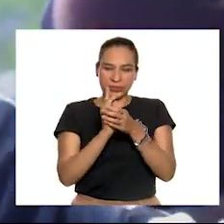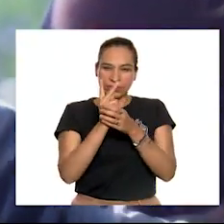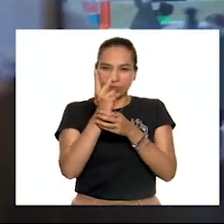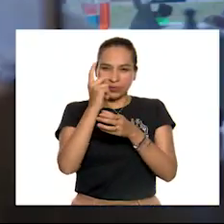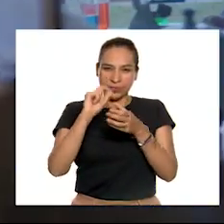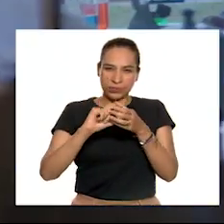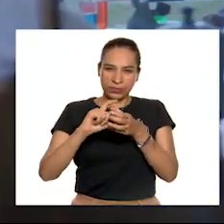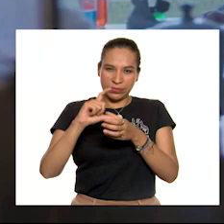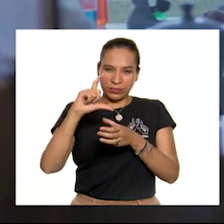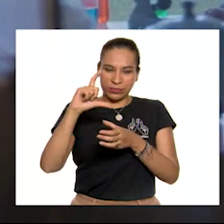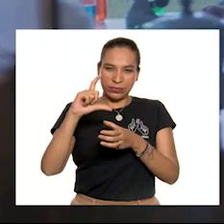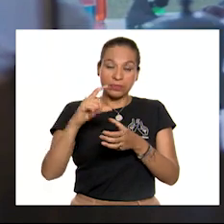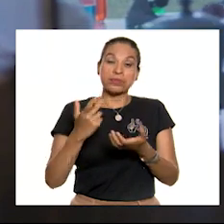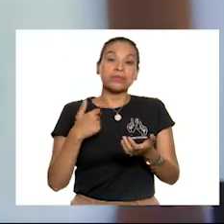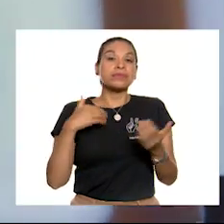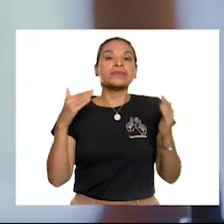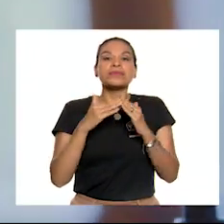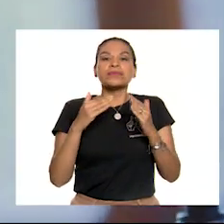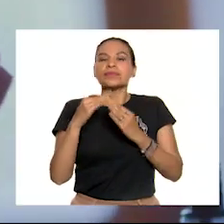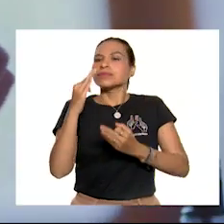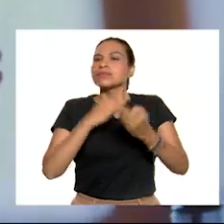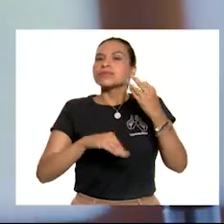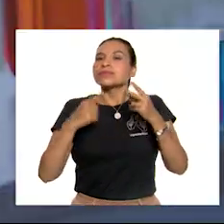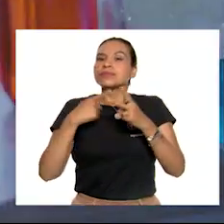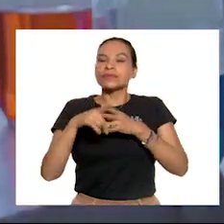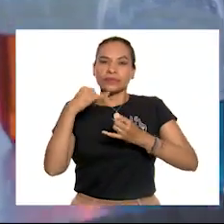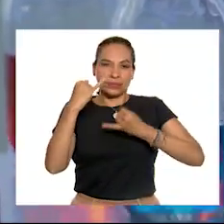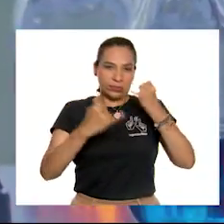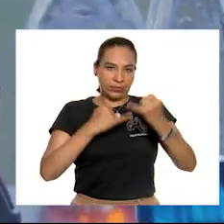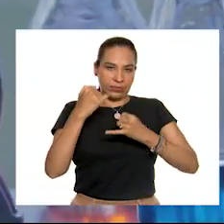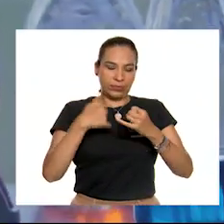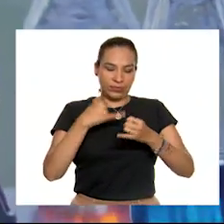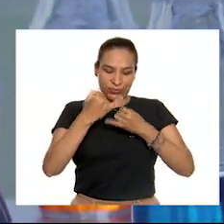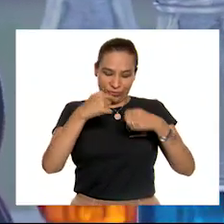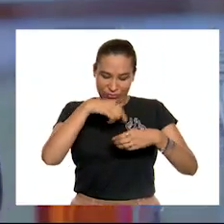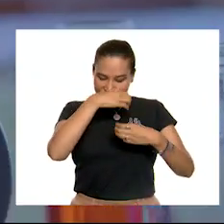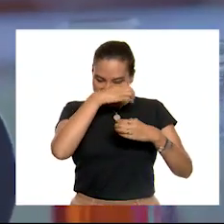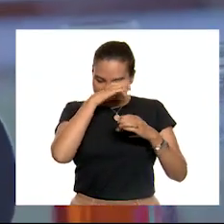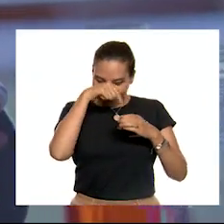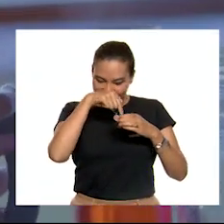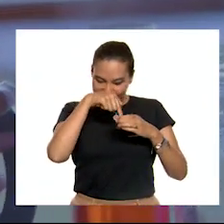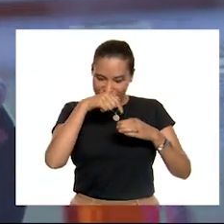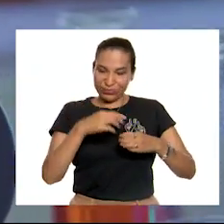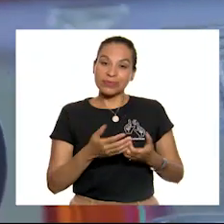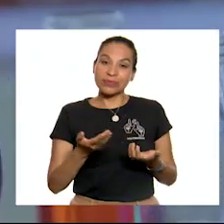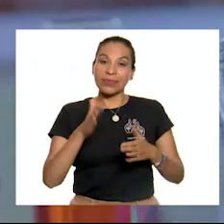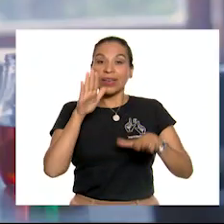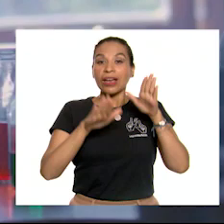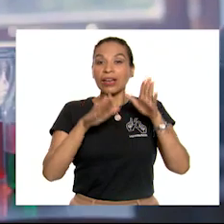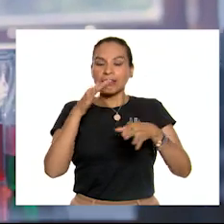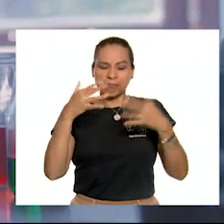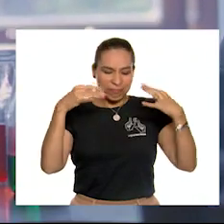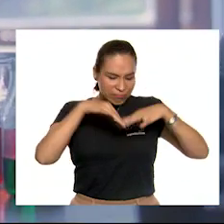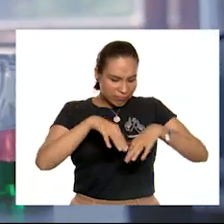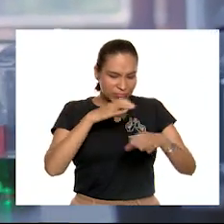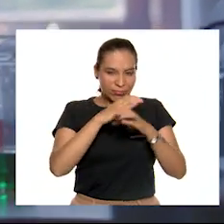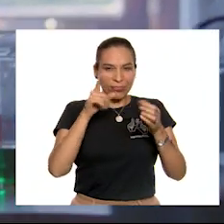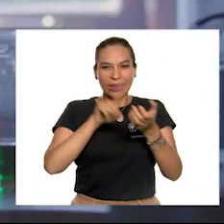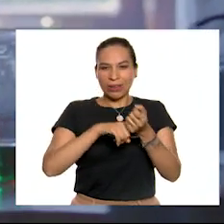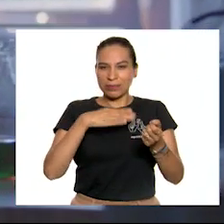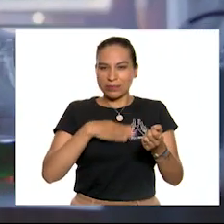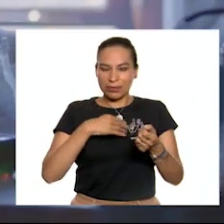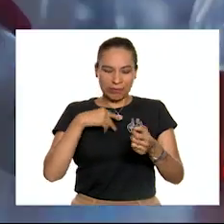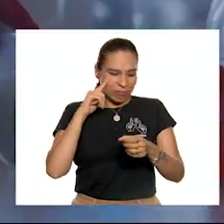pudiera crecer. En mi casa todo empezó con un juego, con mi pequeño microscopio. A veces mezclando cosas en el baño